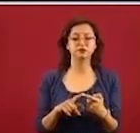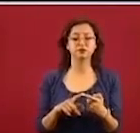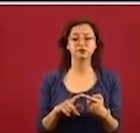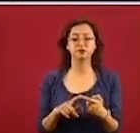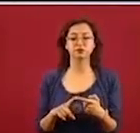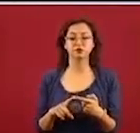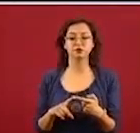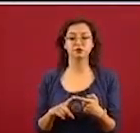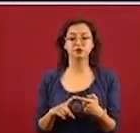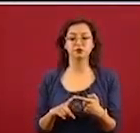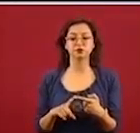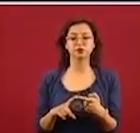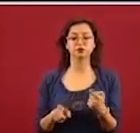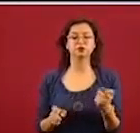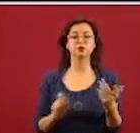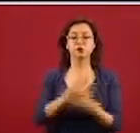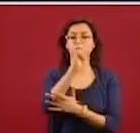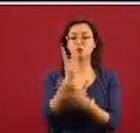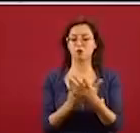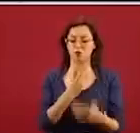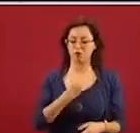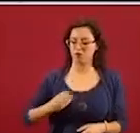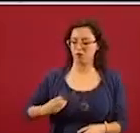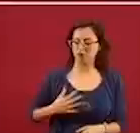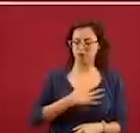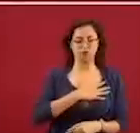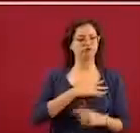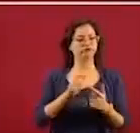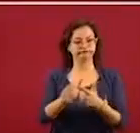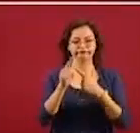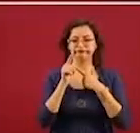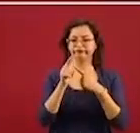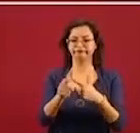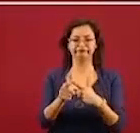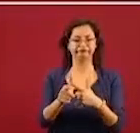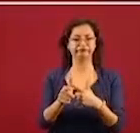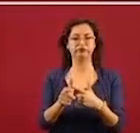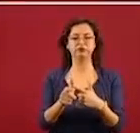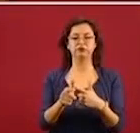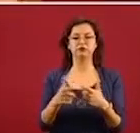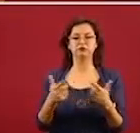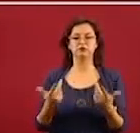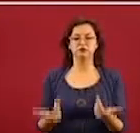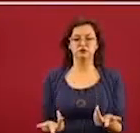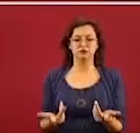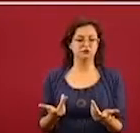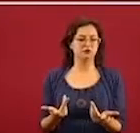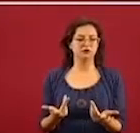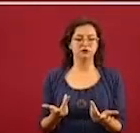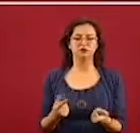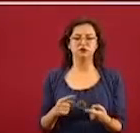mantener y reforzar los programas de bienestar. Eso es uno. Esto que estamos haciendo.